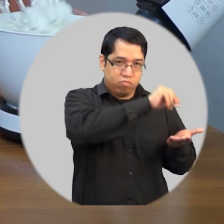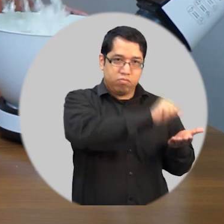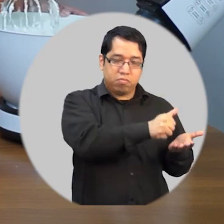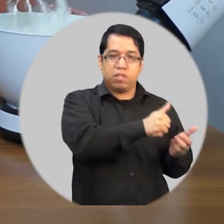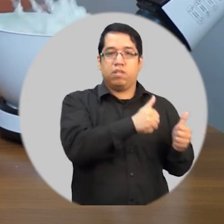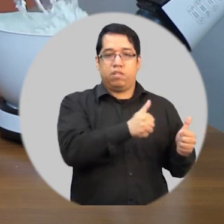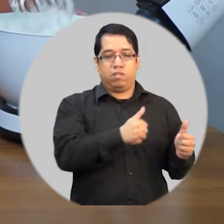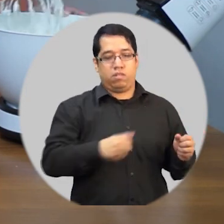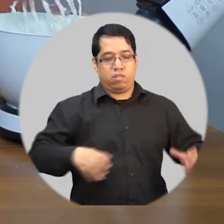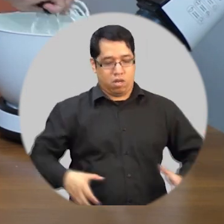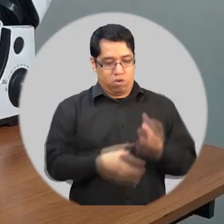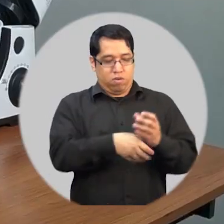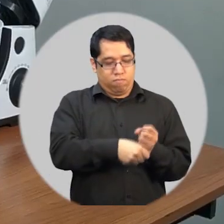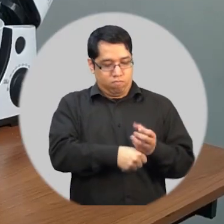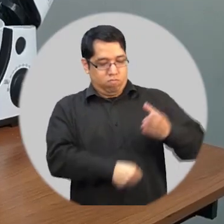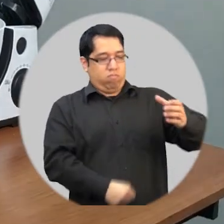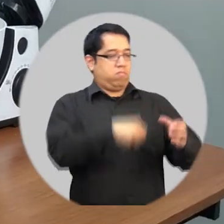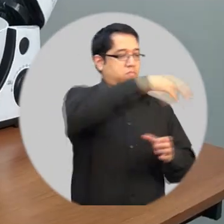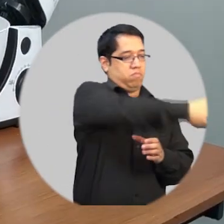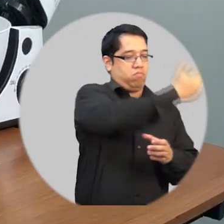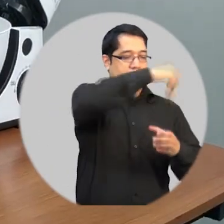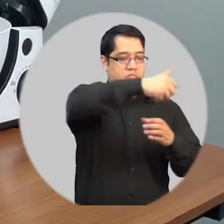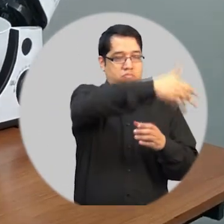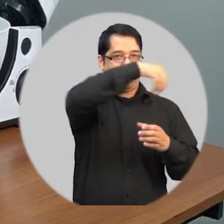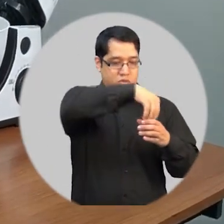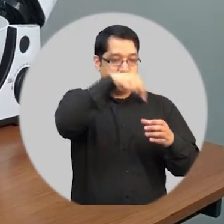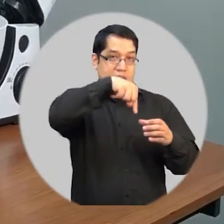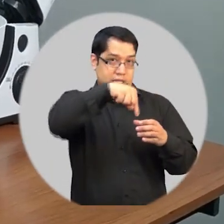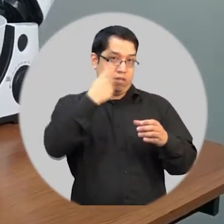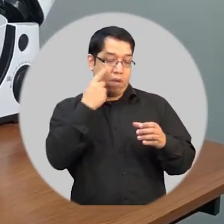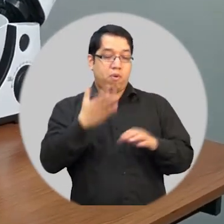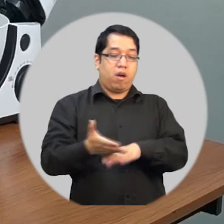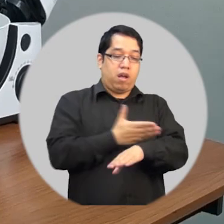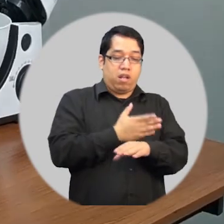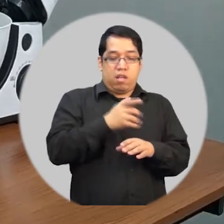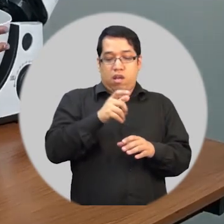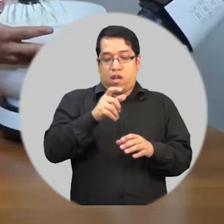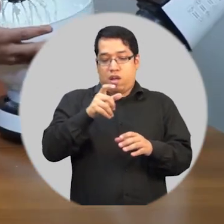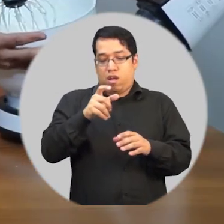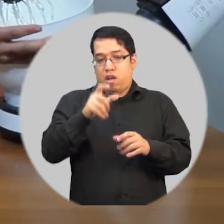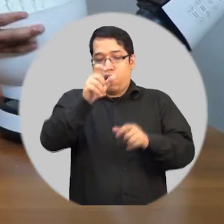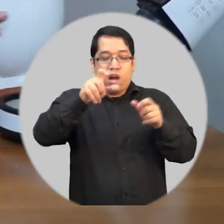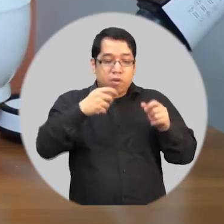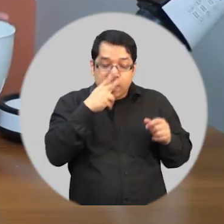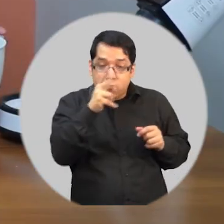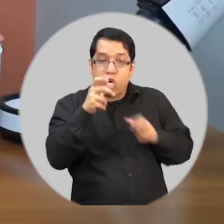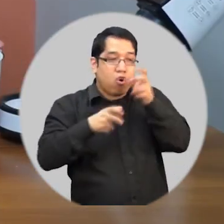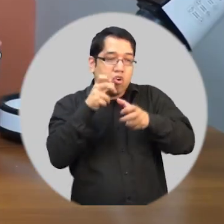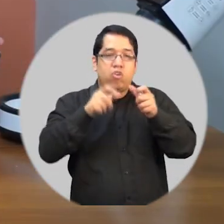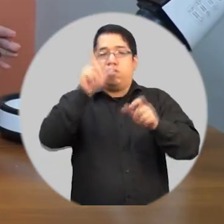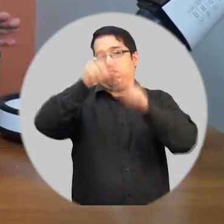para nuestra decoración. Vamos a ponerle un poquito de color, depende de cada evento. En este